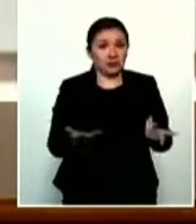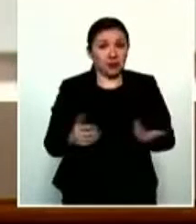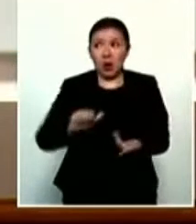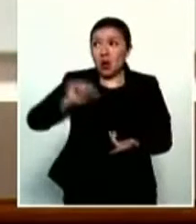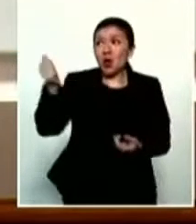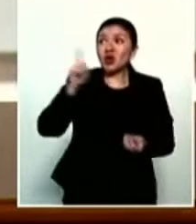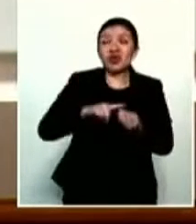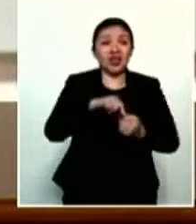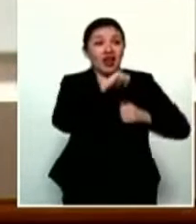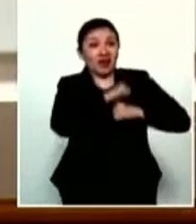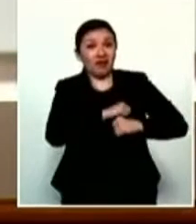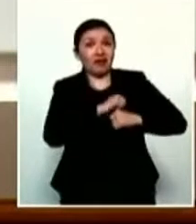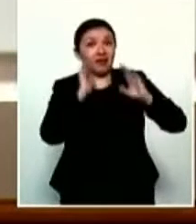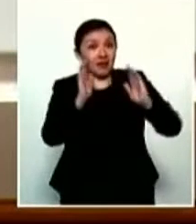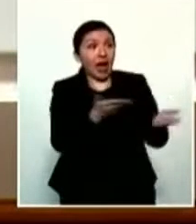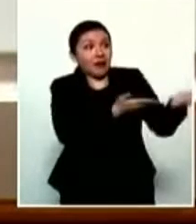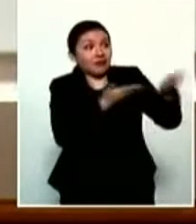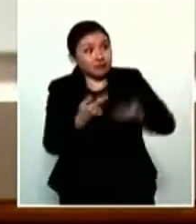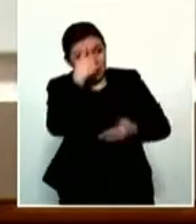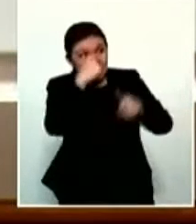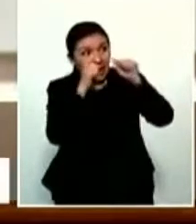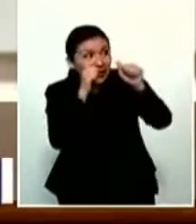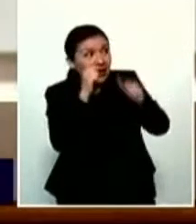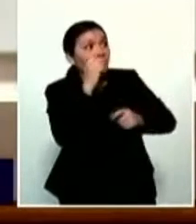Ninguna autoridad en México los había recibido.